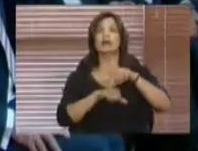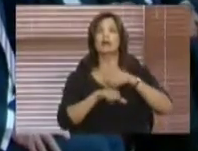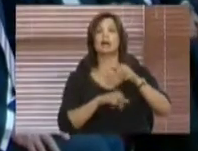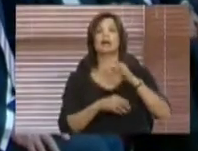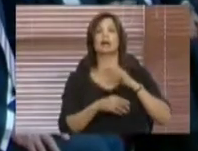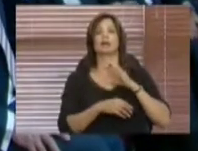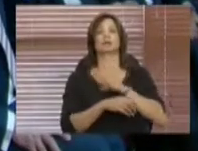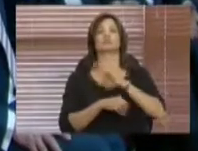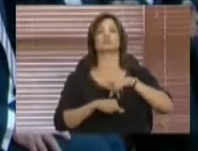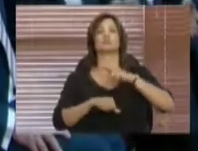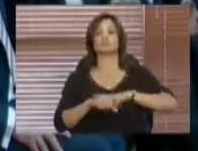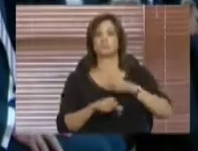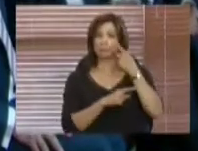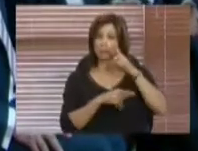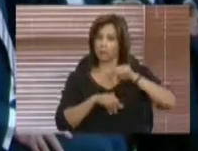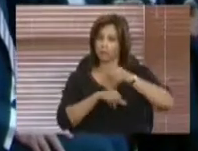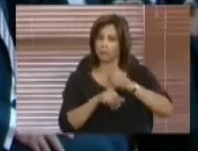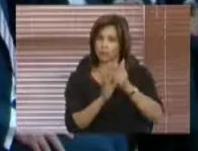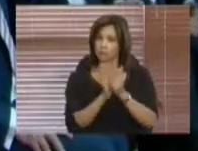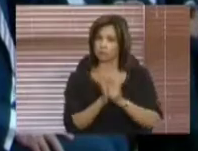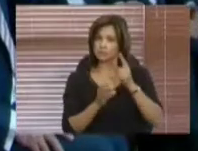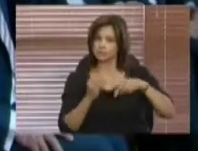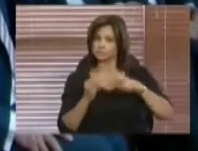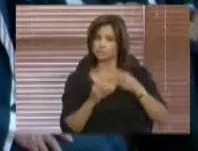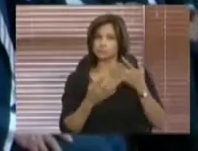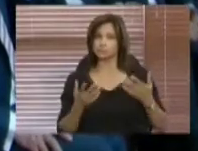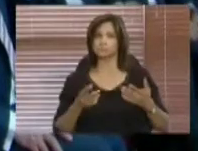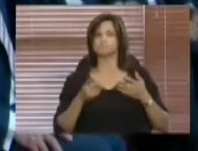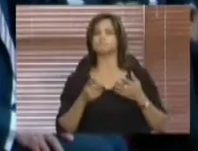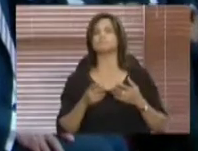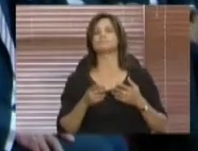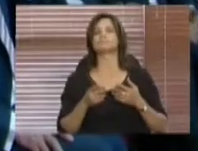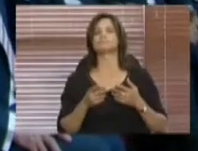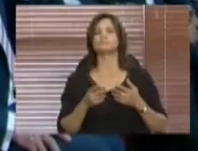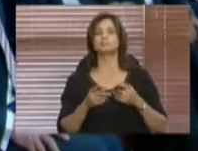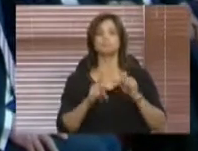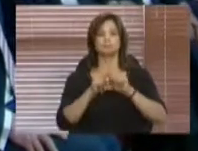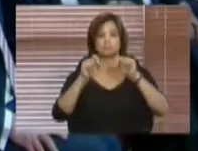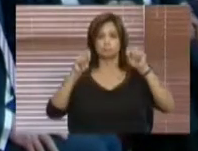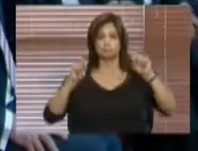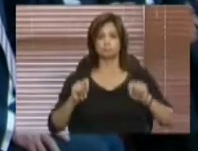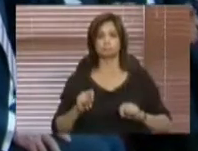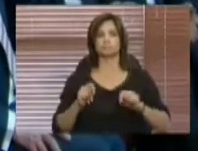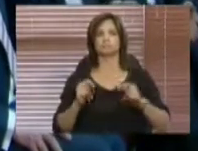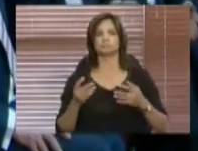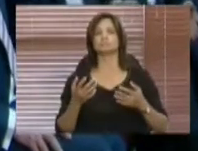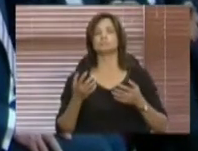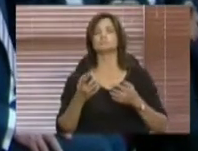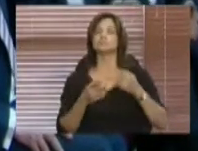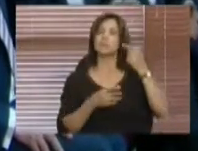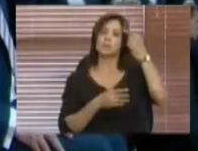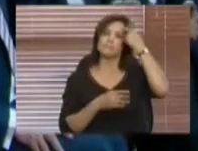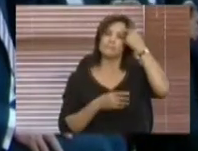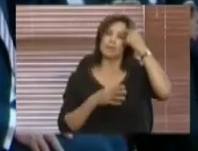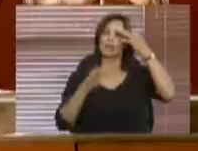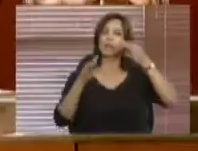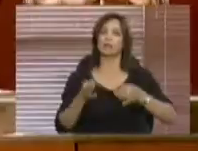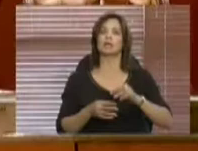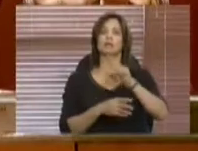Exhortación al Congreso Nacional a adoptar una ley sobre indultos. El tribunal consideró en la